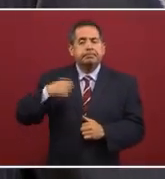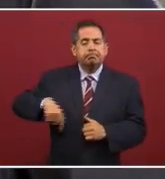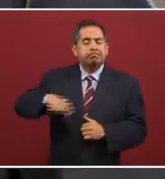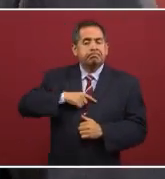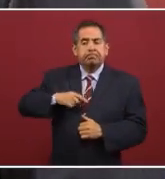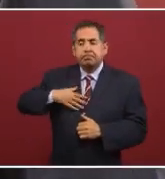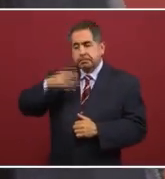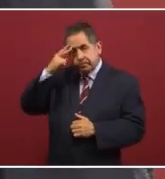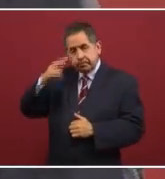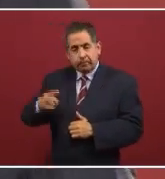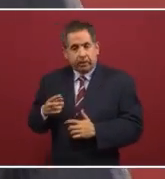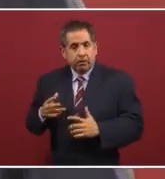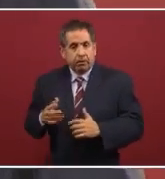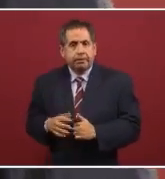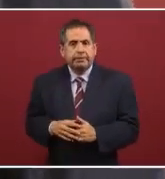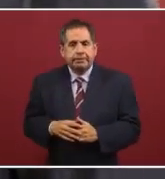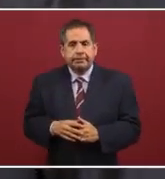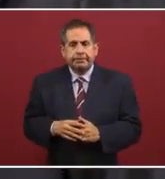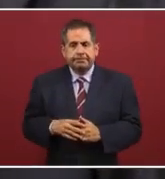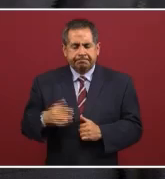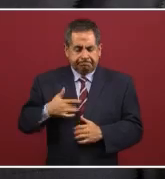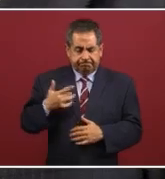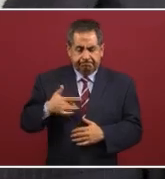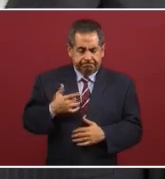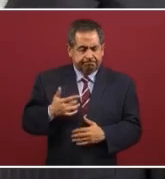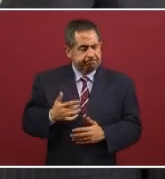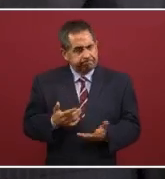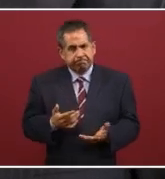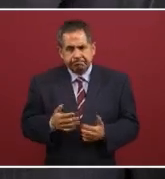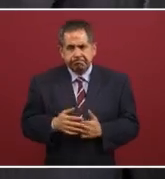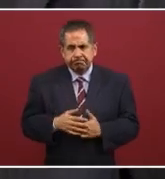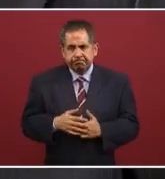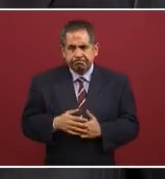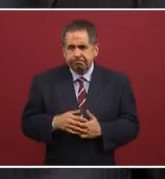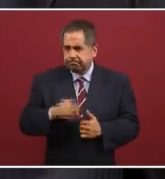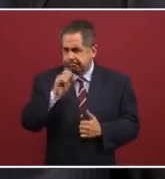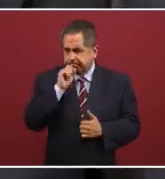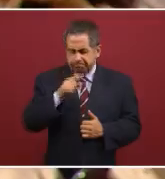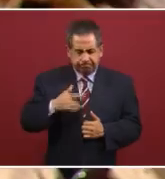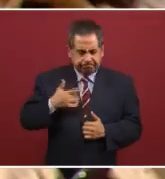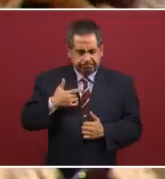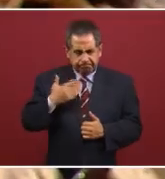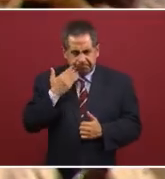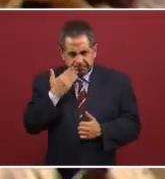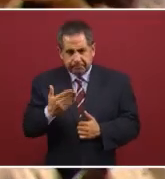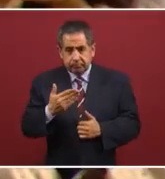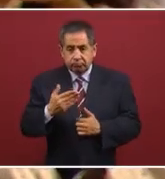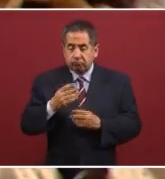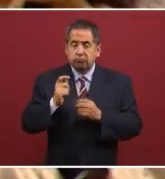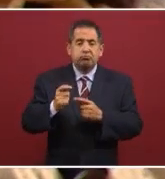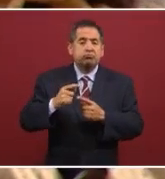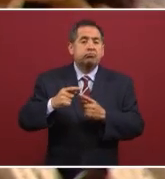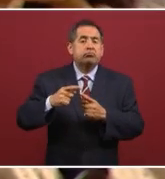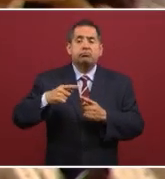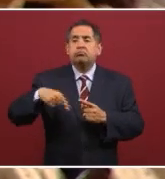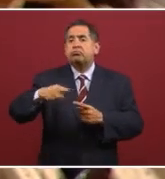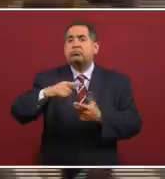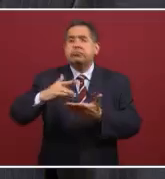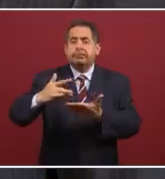nosotros hemos sentido también mucho apoyo